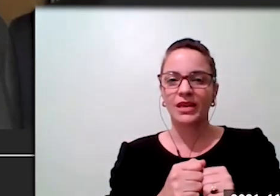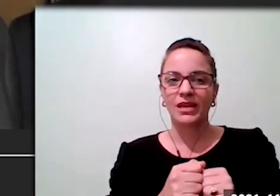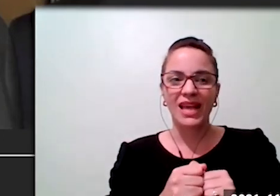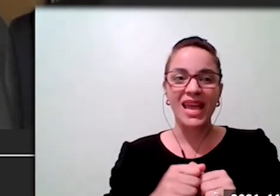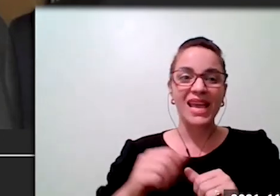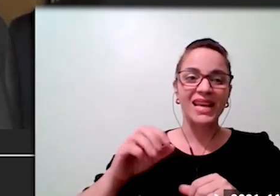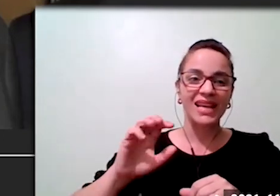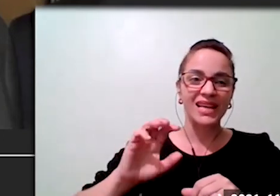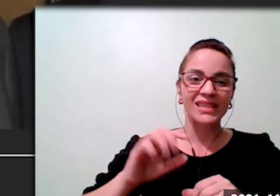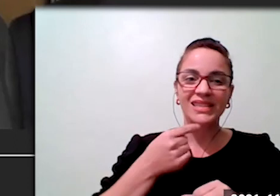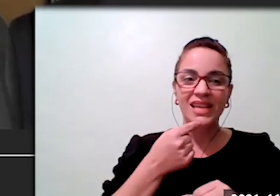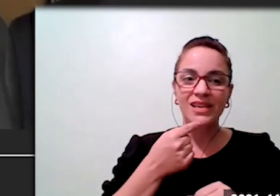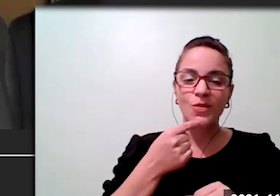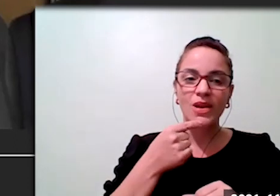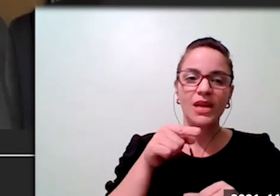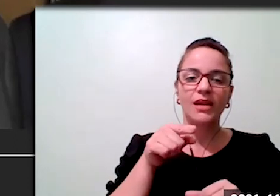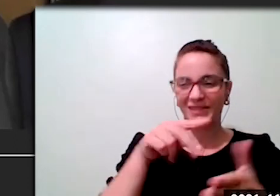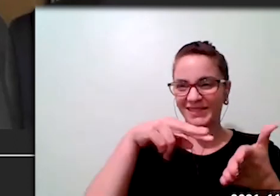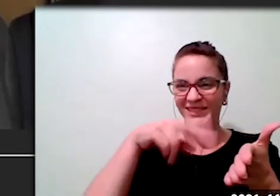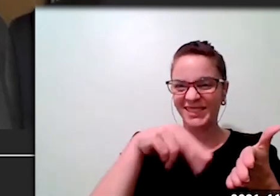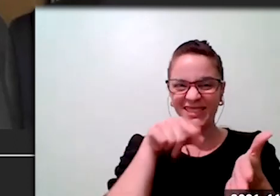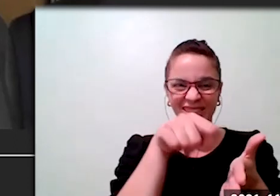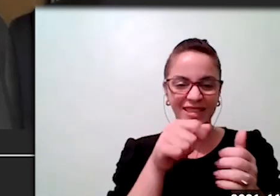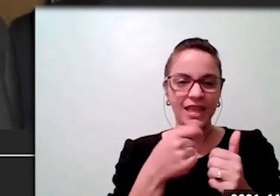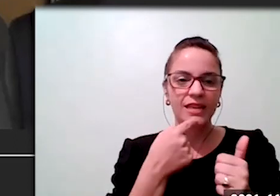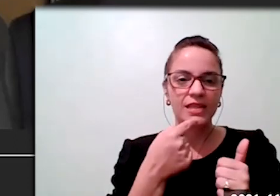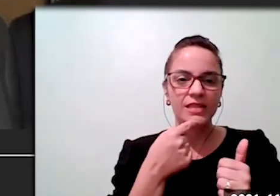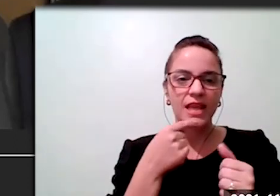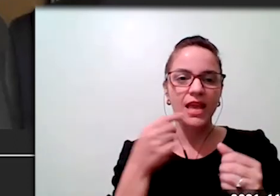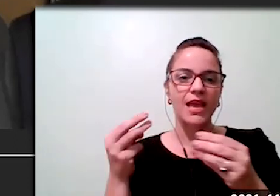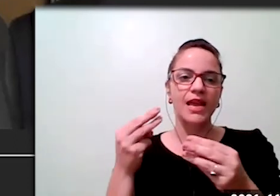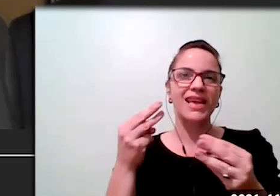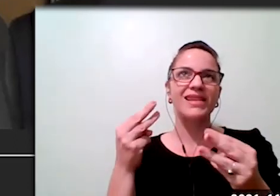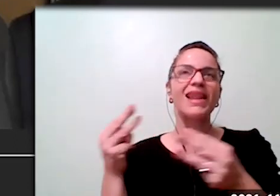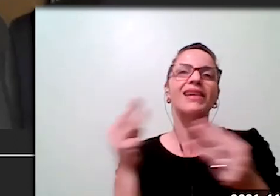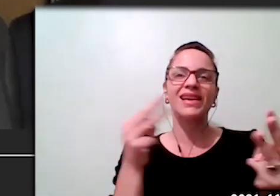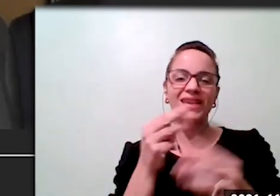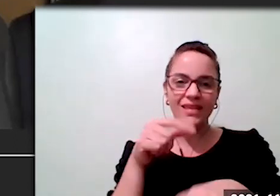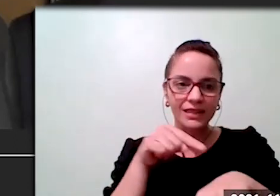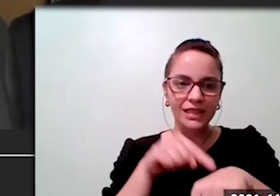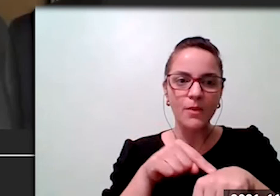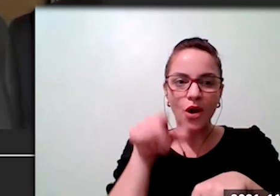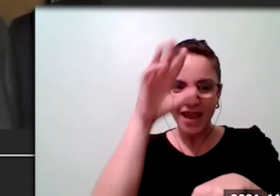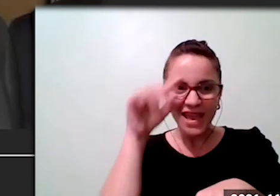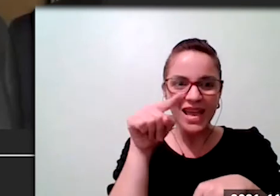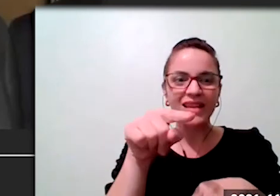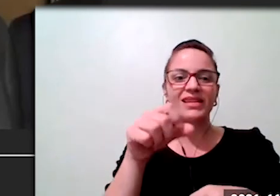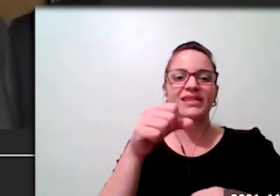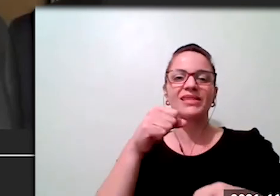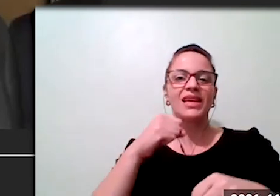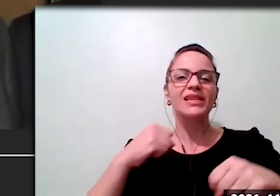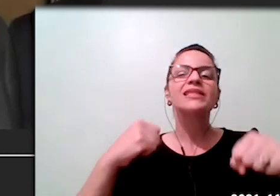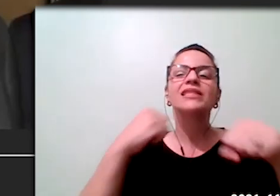tiempo, González Vales ha velado desde las instituciones públicas y privadas en las que ha ejercido